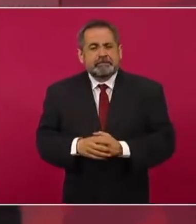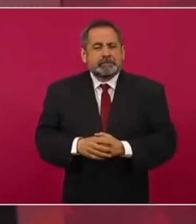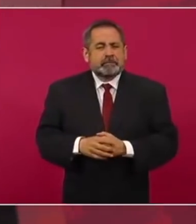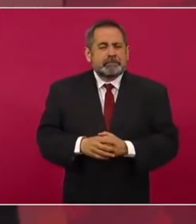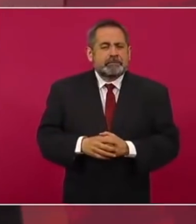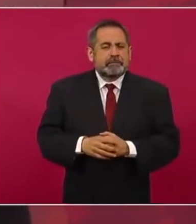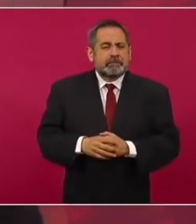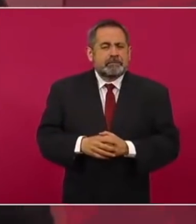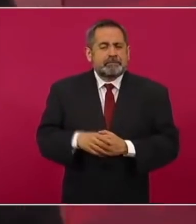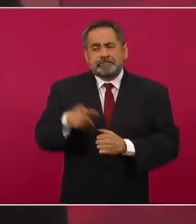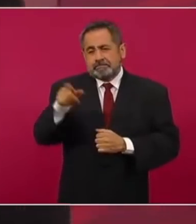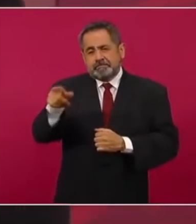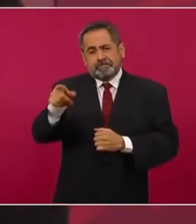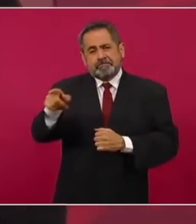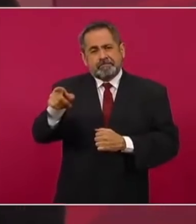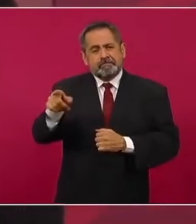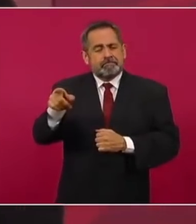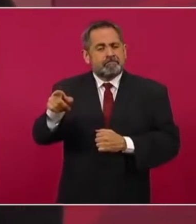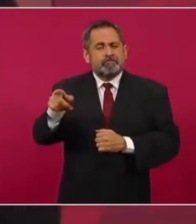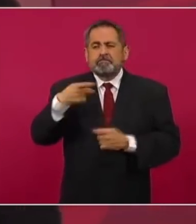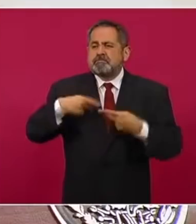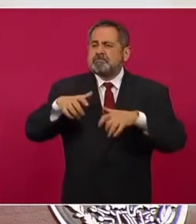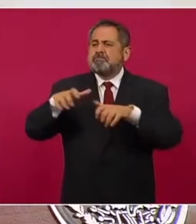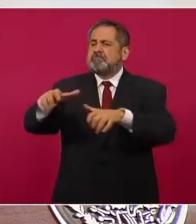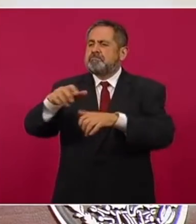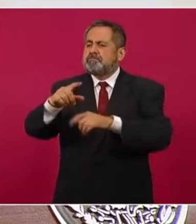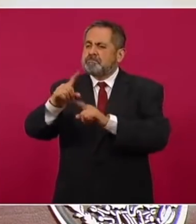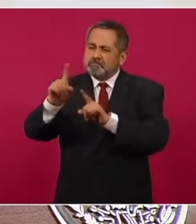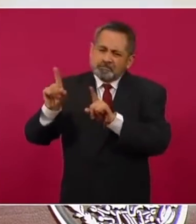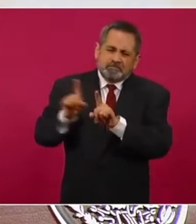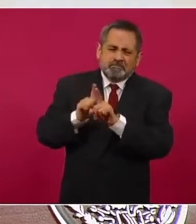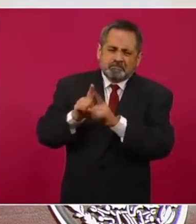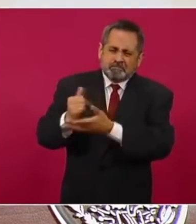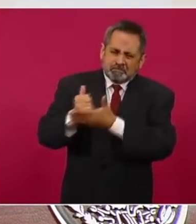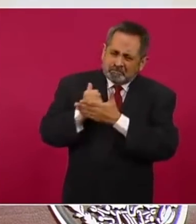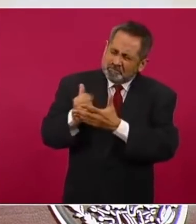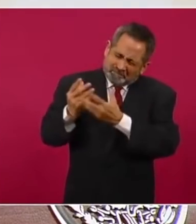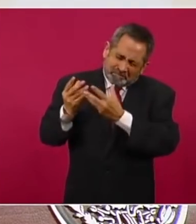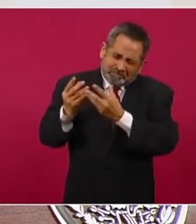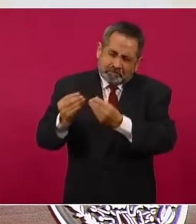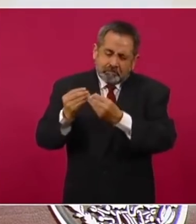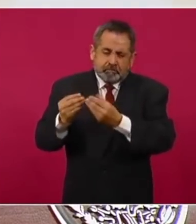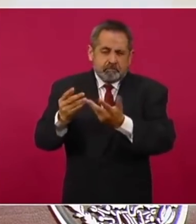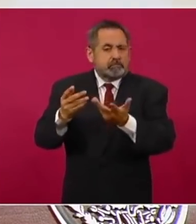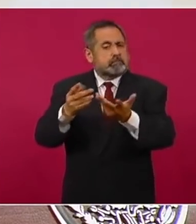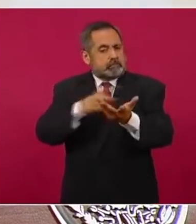El pueblo es mucha pieza, pero si no le tenemos respeto